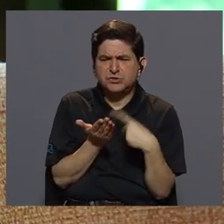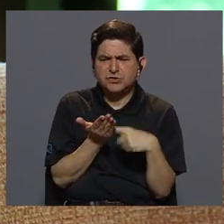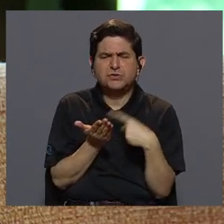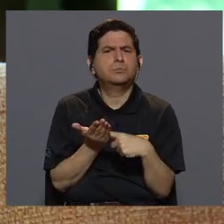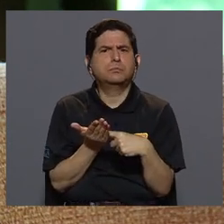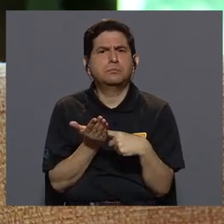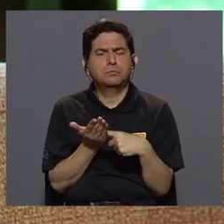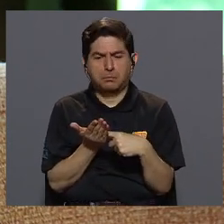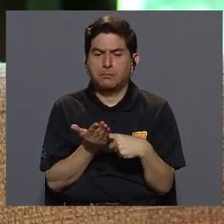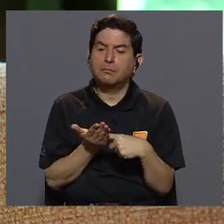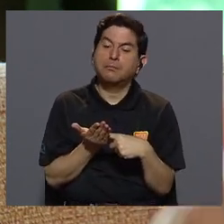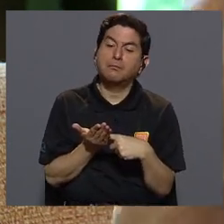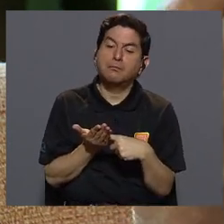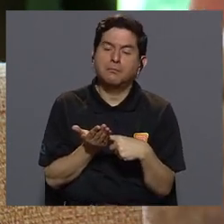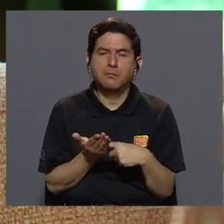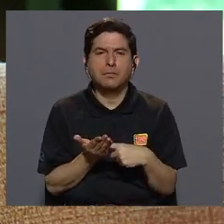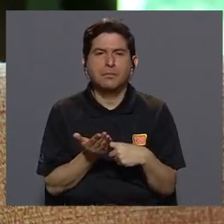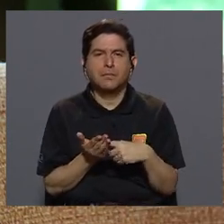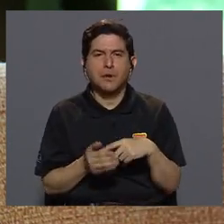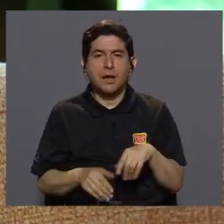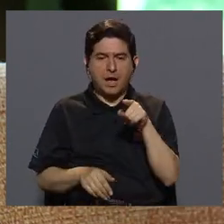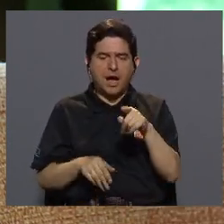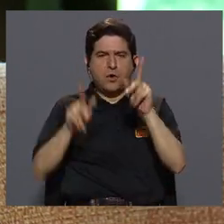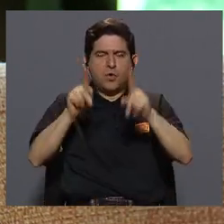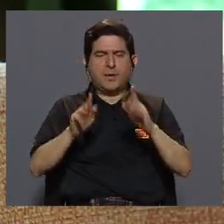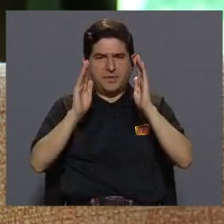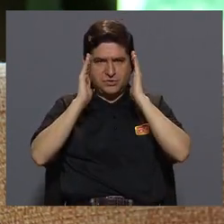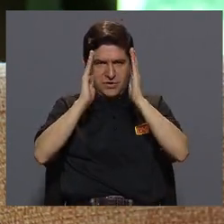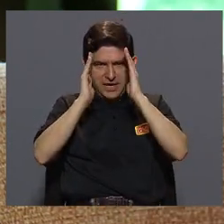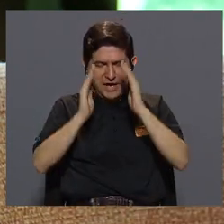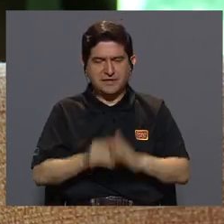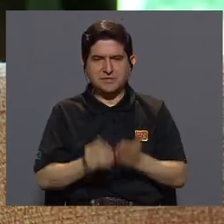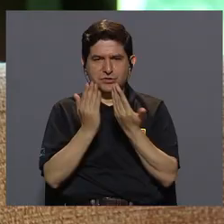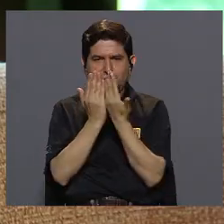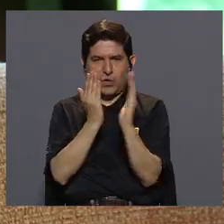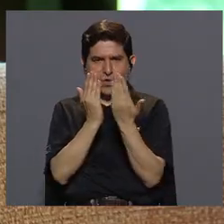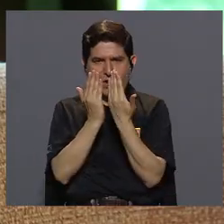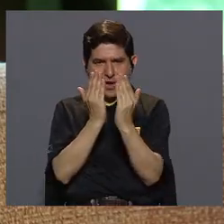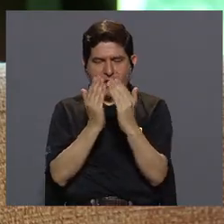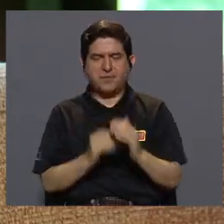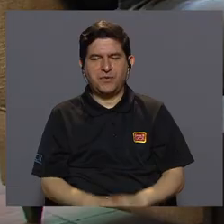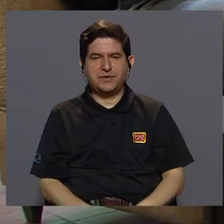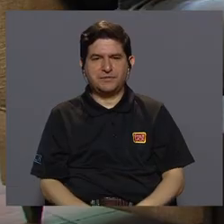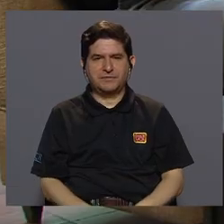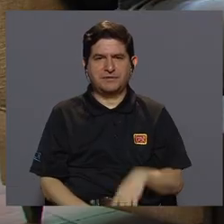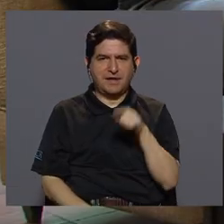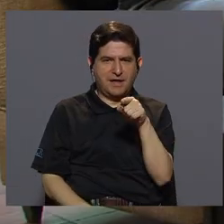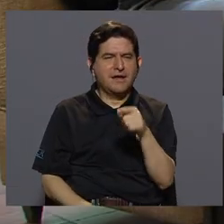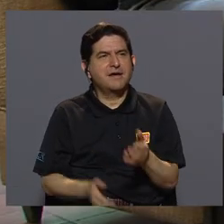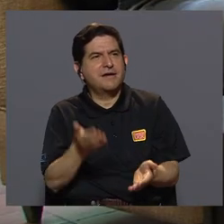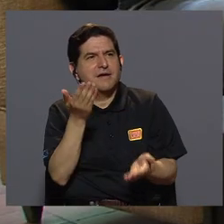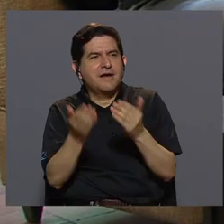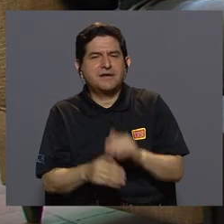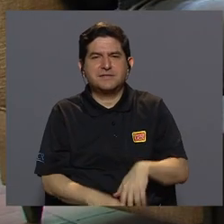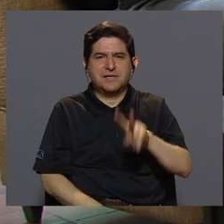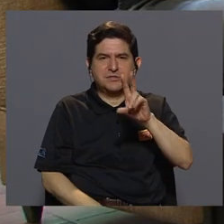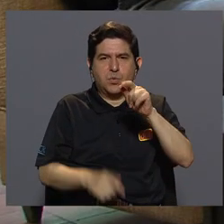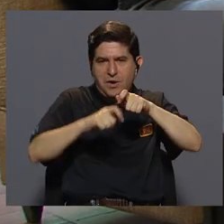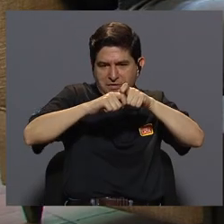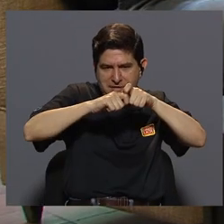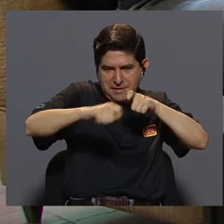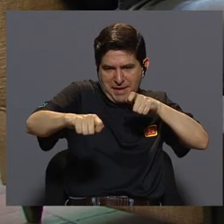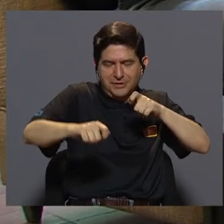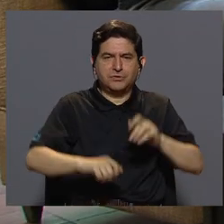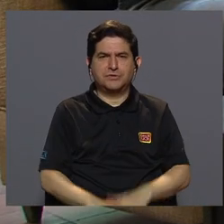una discusión de alguien con el portero, que la puerta quedaba como a 20